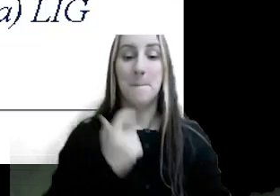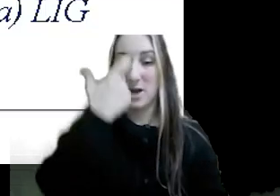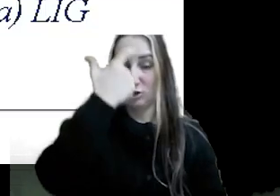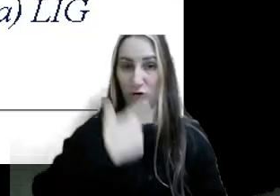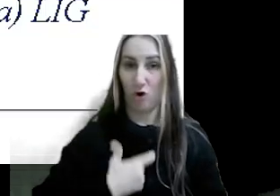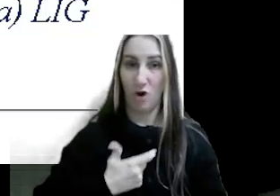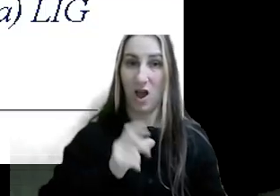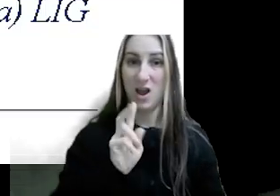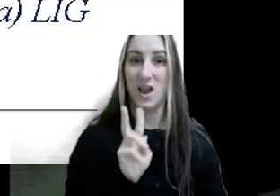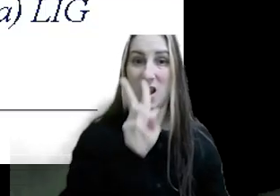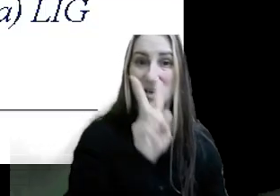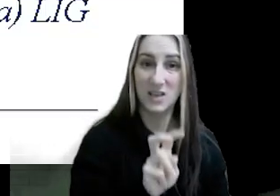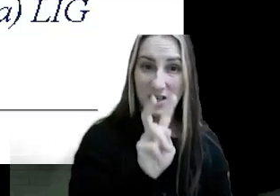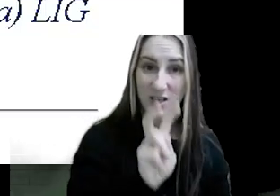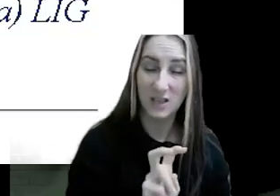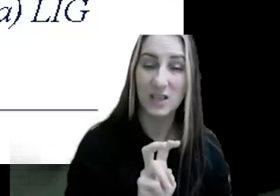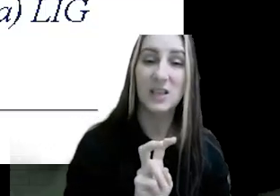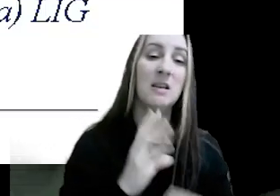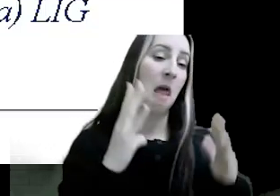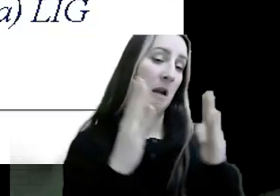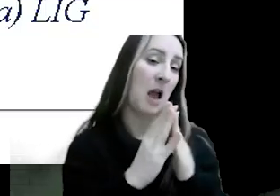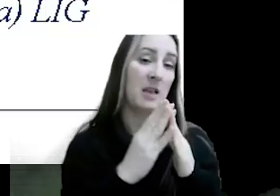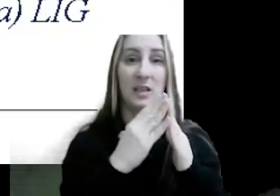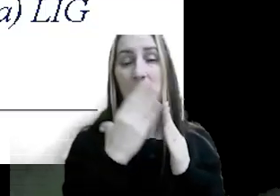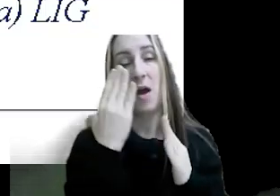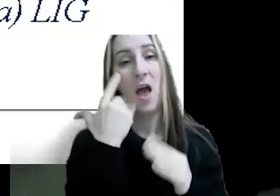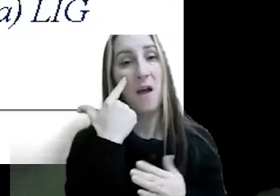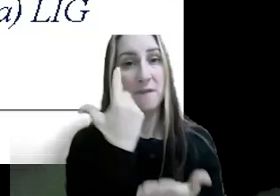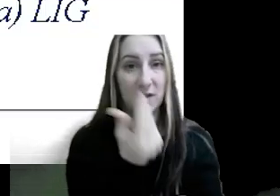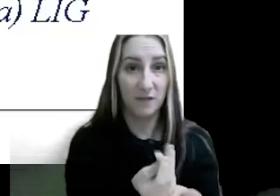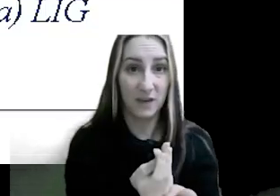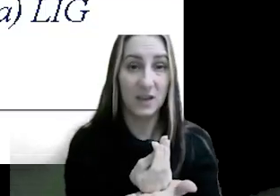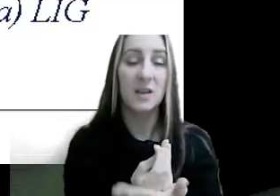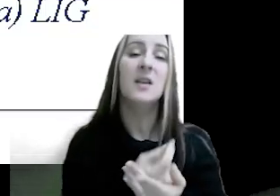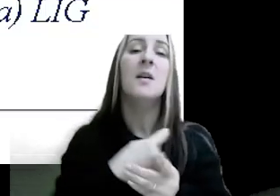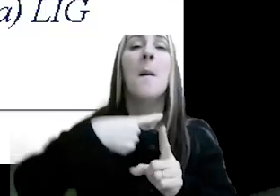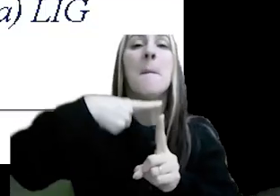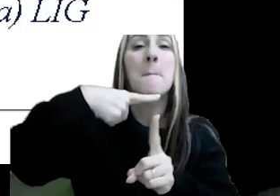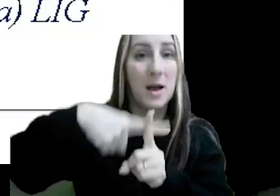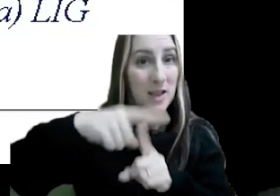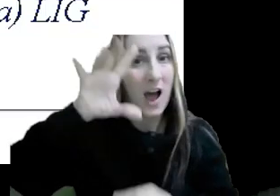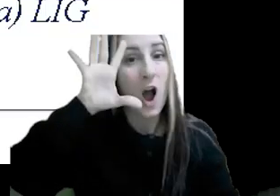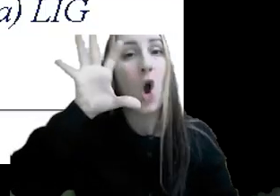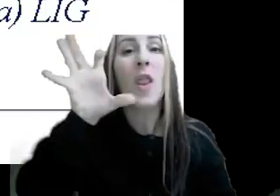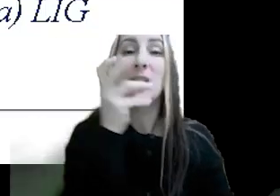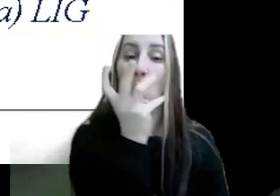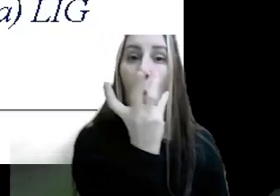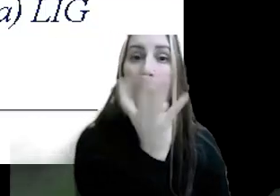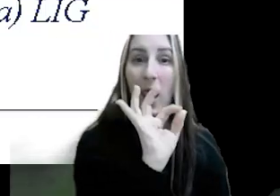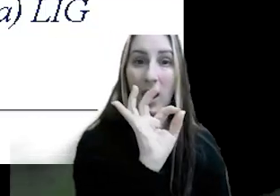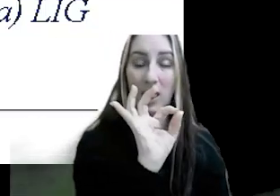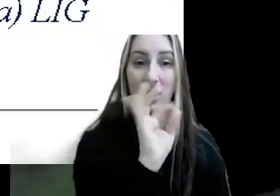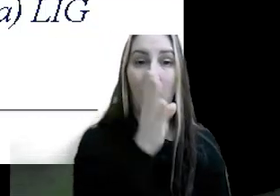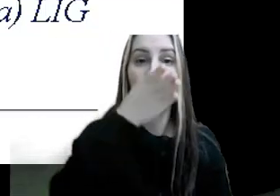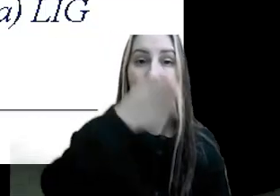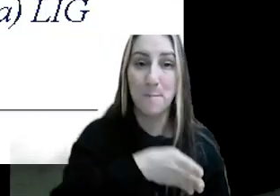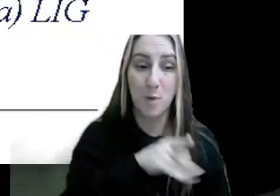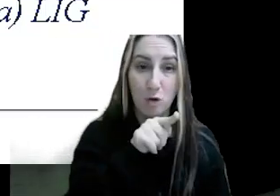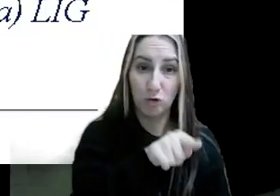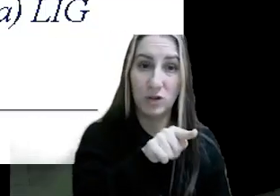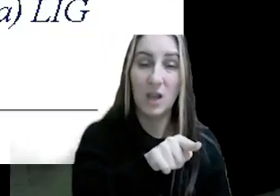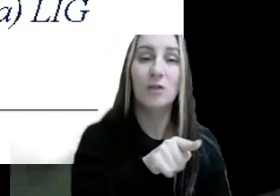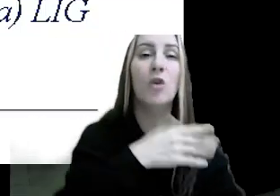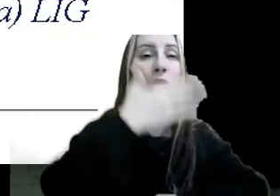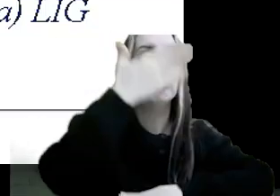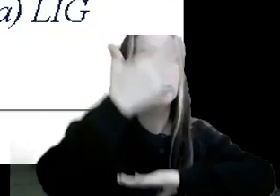por inmueble con destino casa-habitación, va a sumar, recuerden que ese 40% tenía como límite